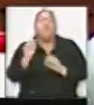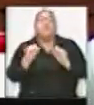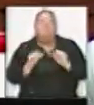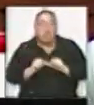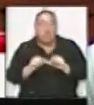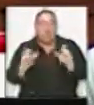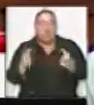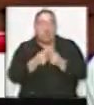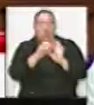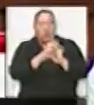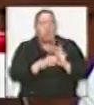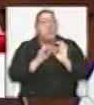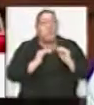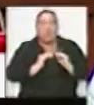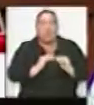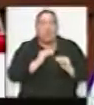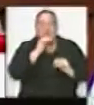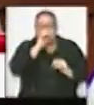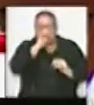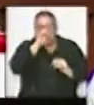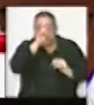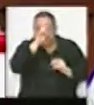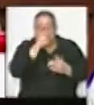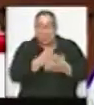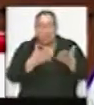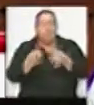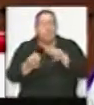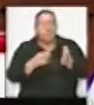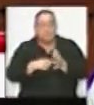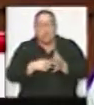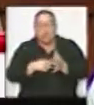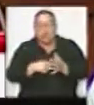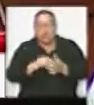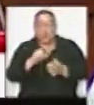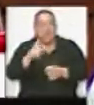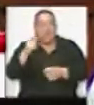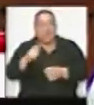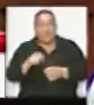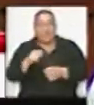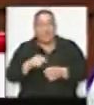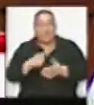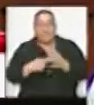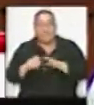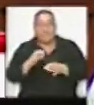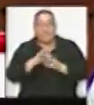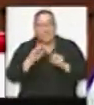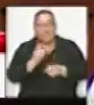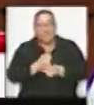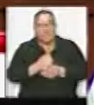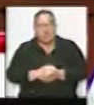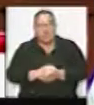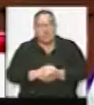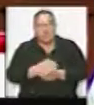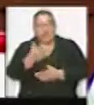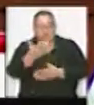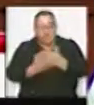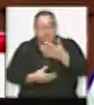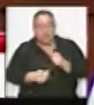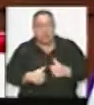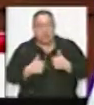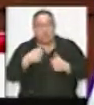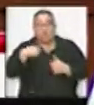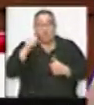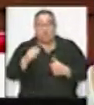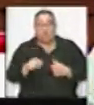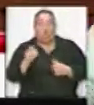la Comisión de Constitución, presidente. ¿Qué cosa señala? La necesidad de que haya transparencia en la hoja de vida del